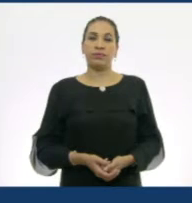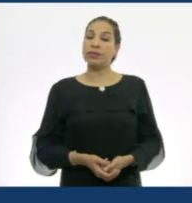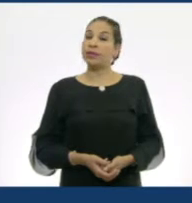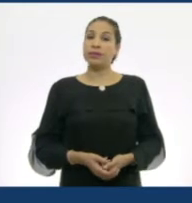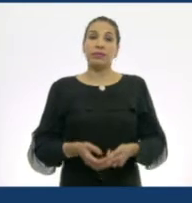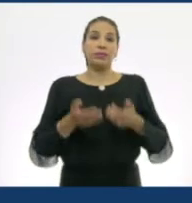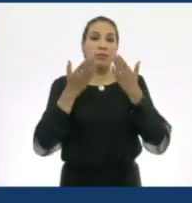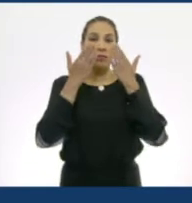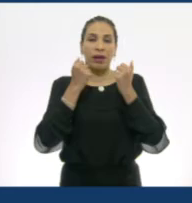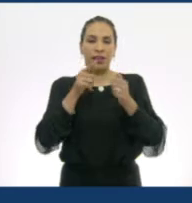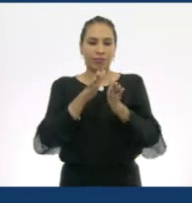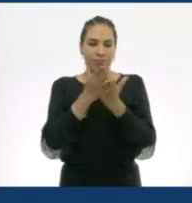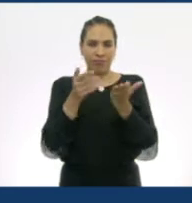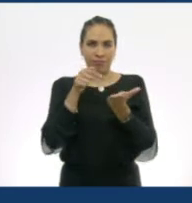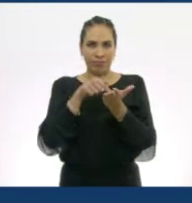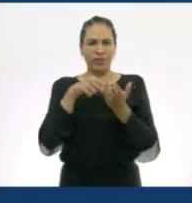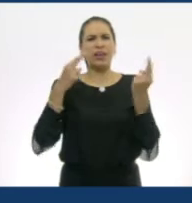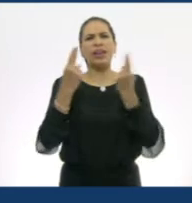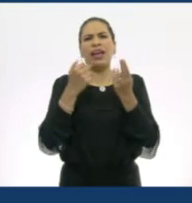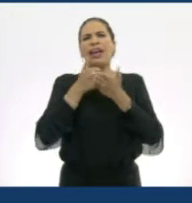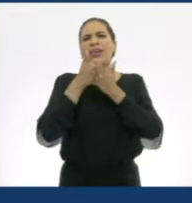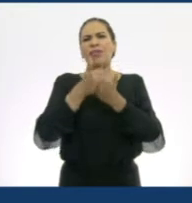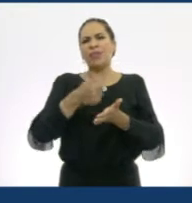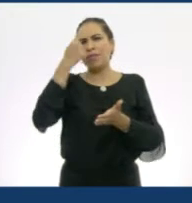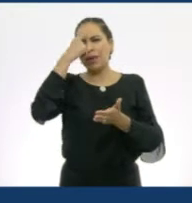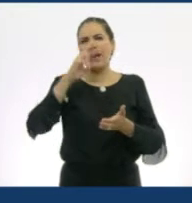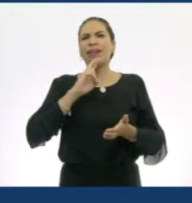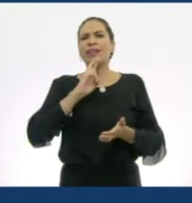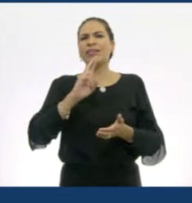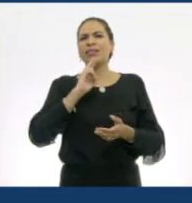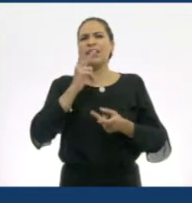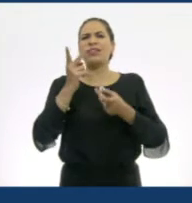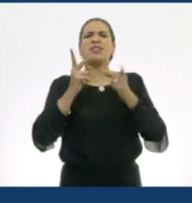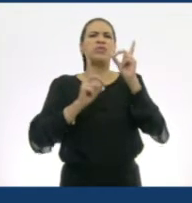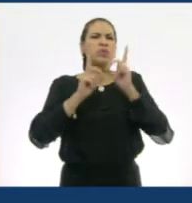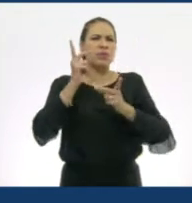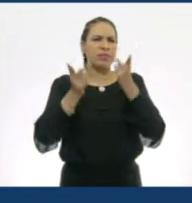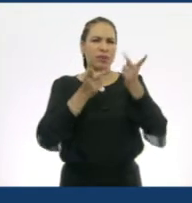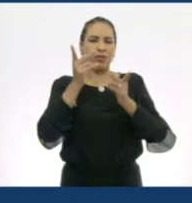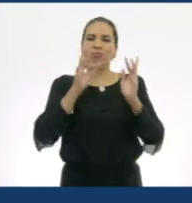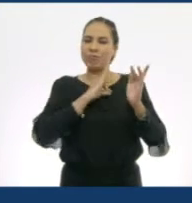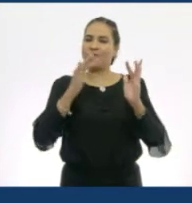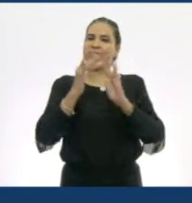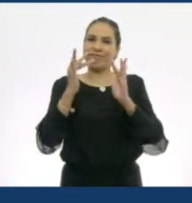Si no tienes el libro de texto o necesitas ayuda para responder las preguntas, contáctanos.